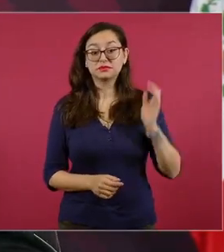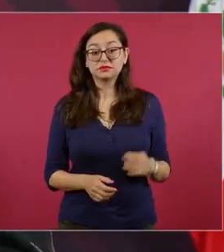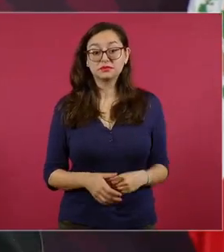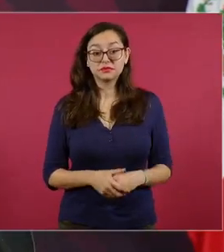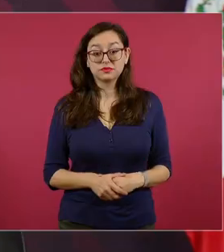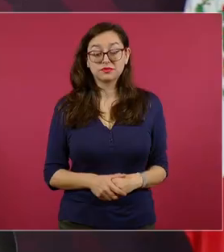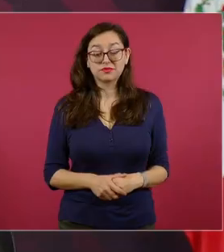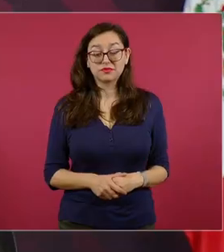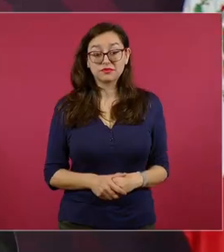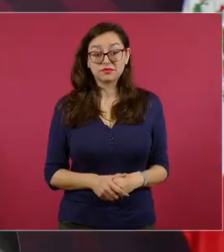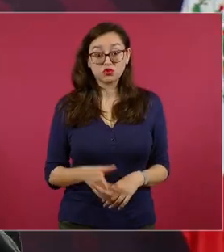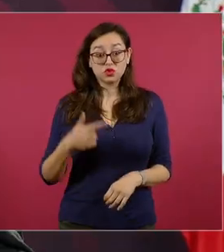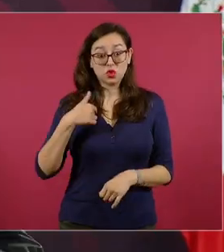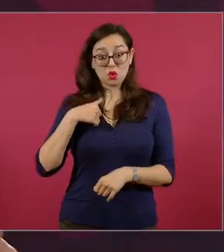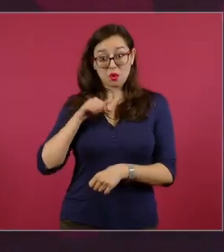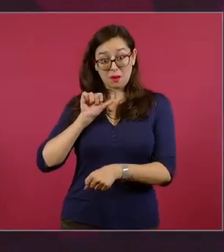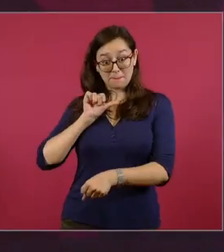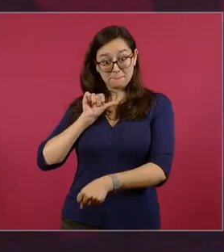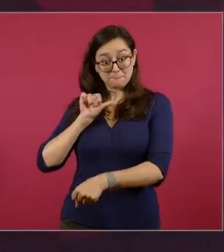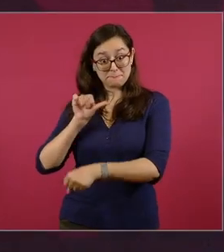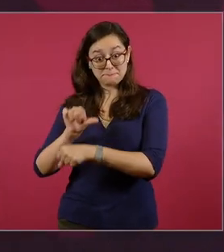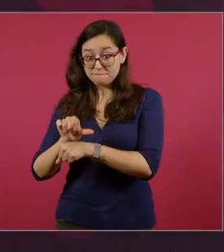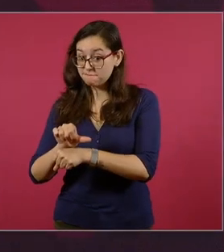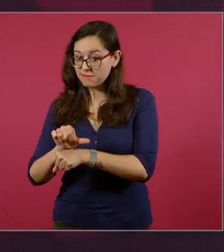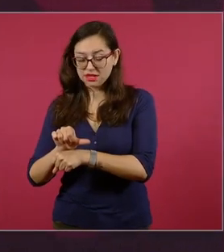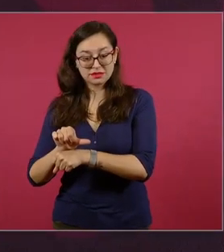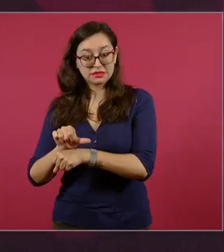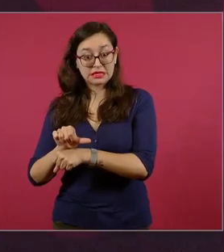que ella me visite,